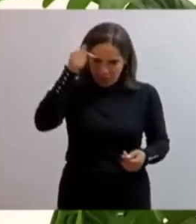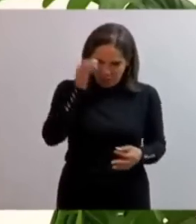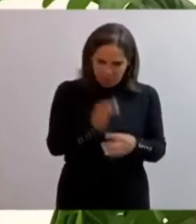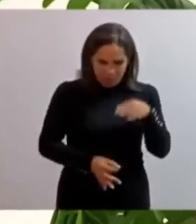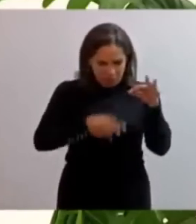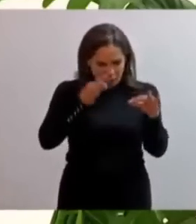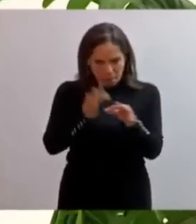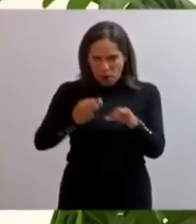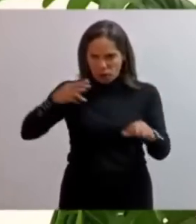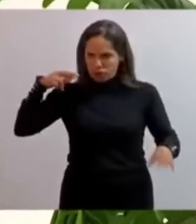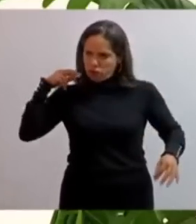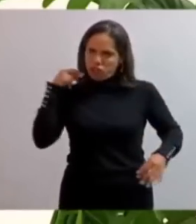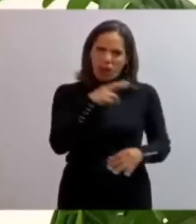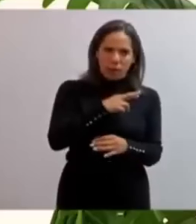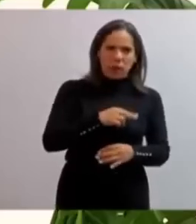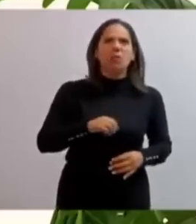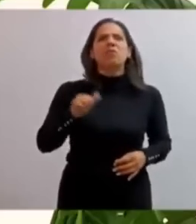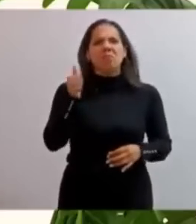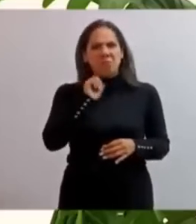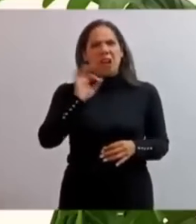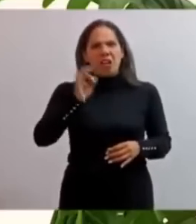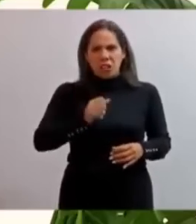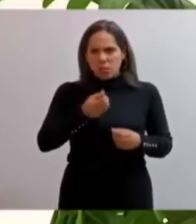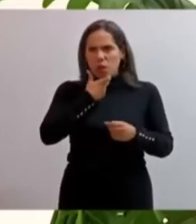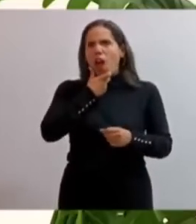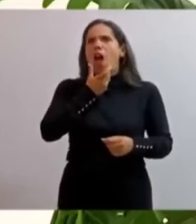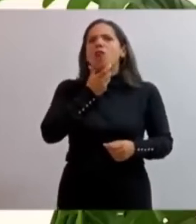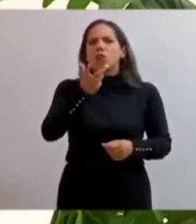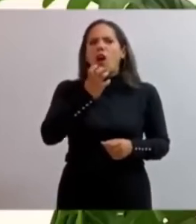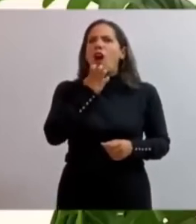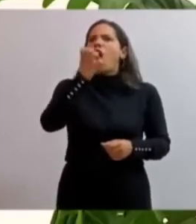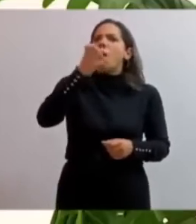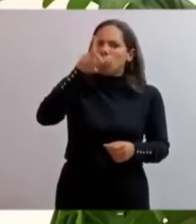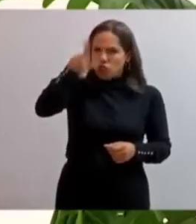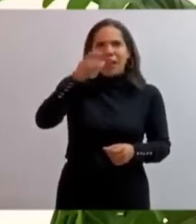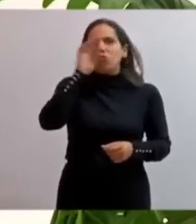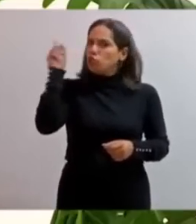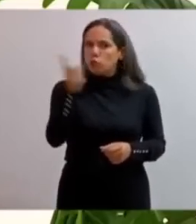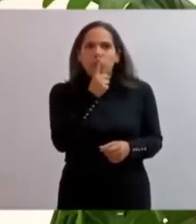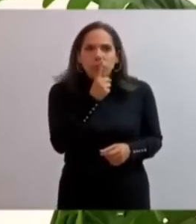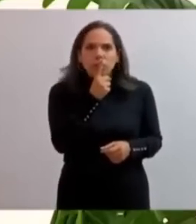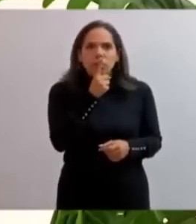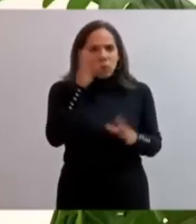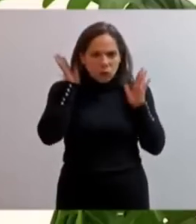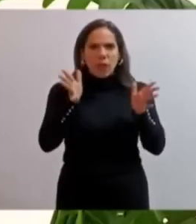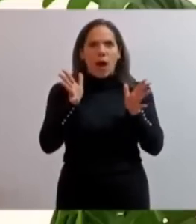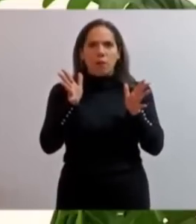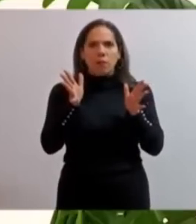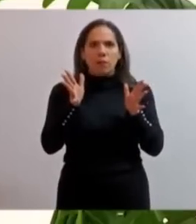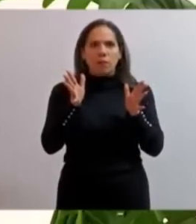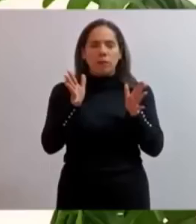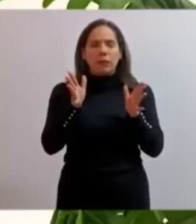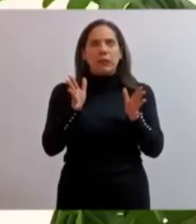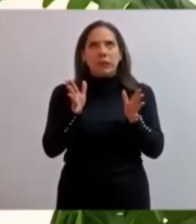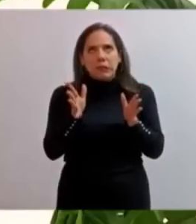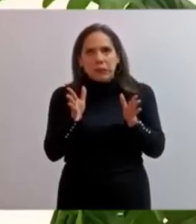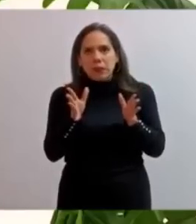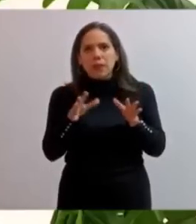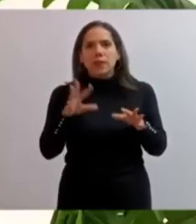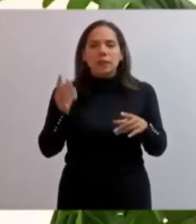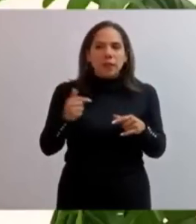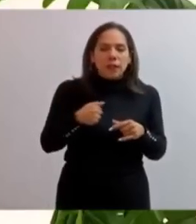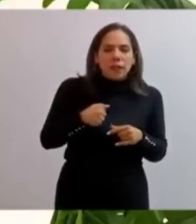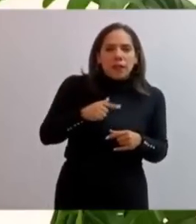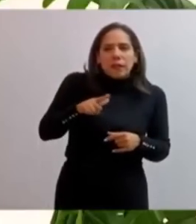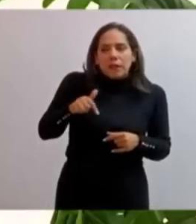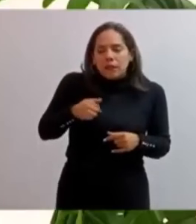le levantamos la voz a los alumnos y le decimos, ya, cállense, ya. Y luego me quedo yo allá